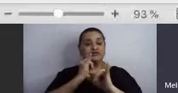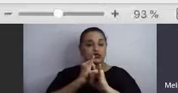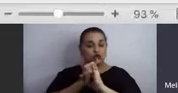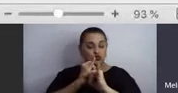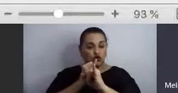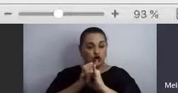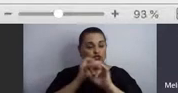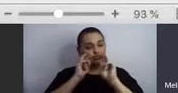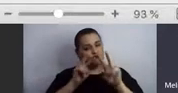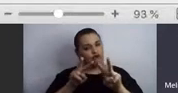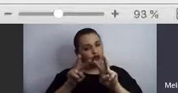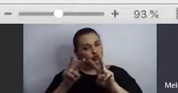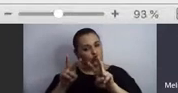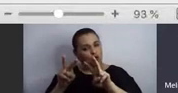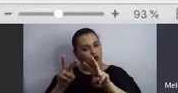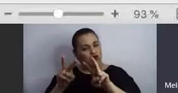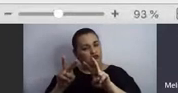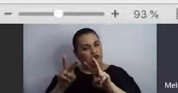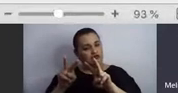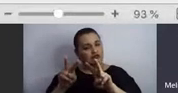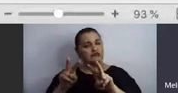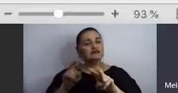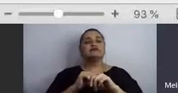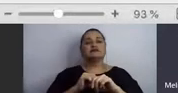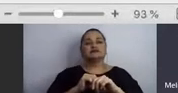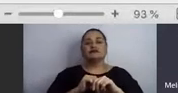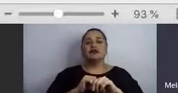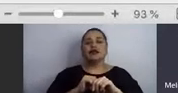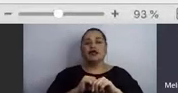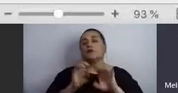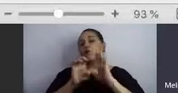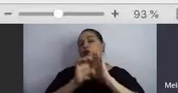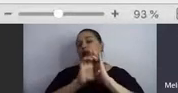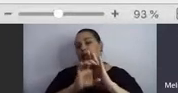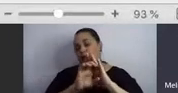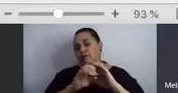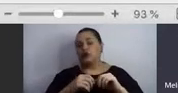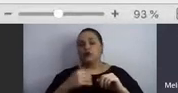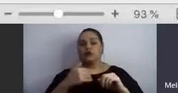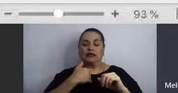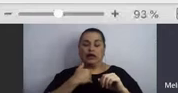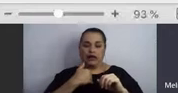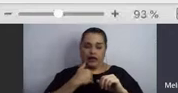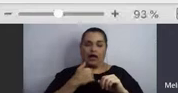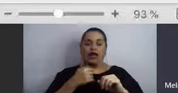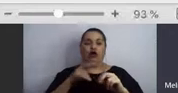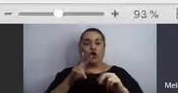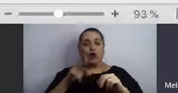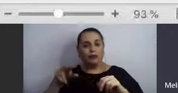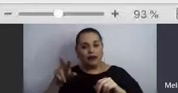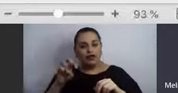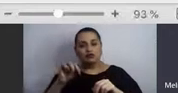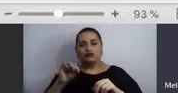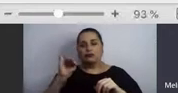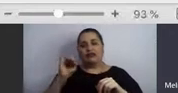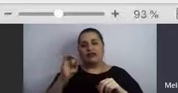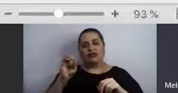rectoras de ciertos, pues, las instituciones rectoras, ¿no? Por ejemplo, por supuesto que vamos a contar con los compañeros del Mideplan,